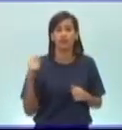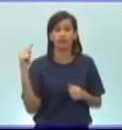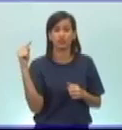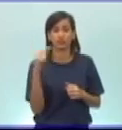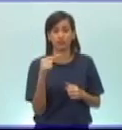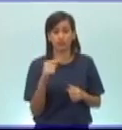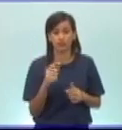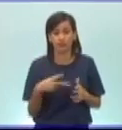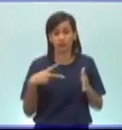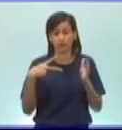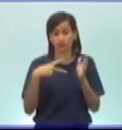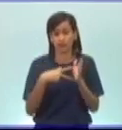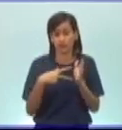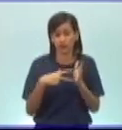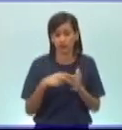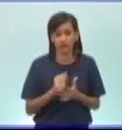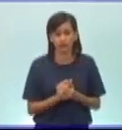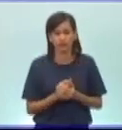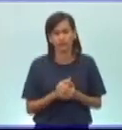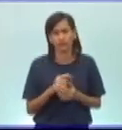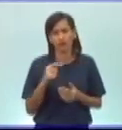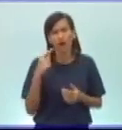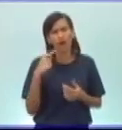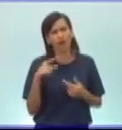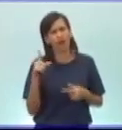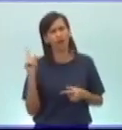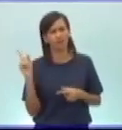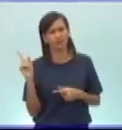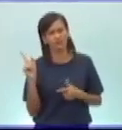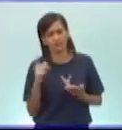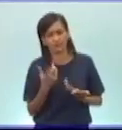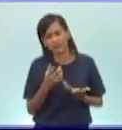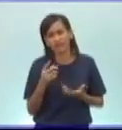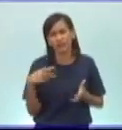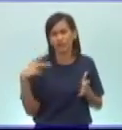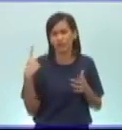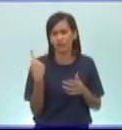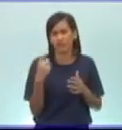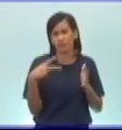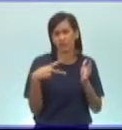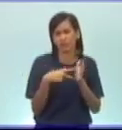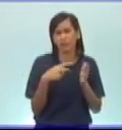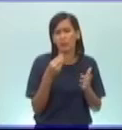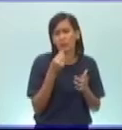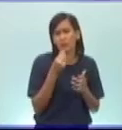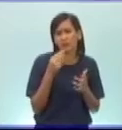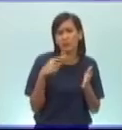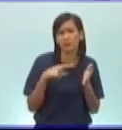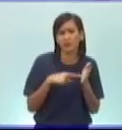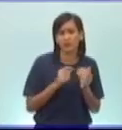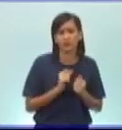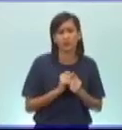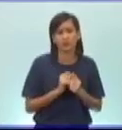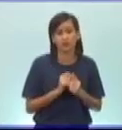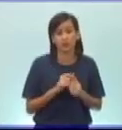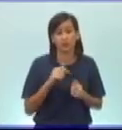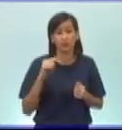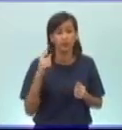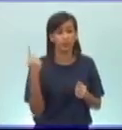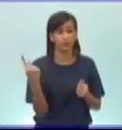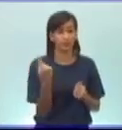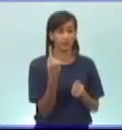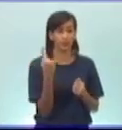división. Claro, en este caso solo está la división, pero pudiera estar la multiplicación. Fíjense, primero la división o